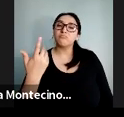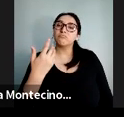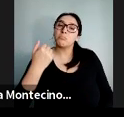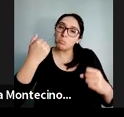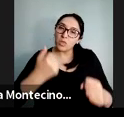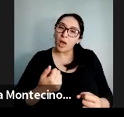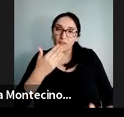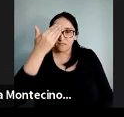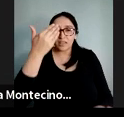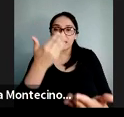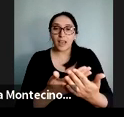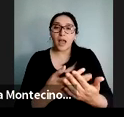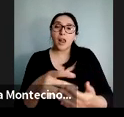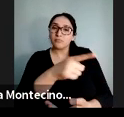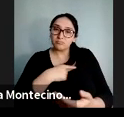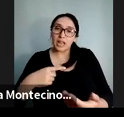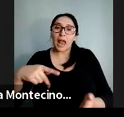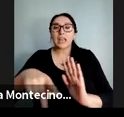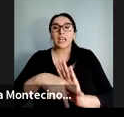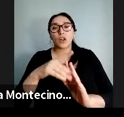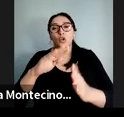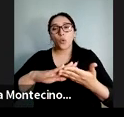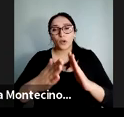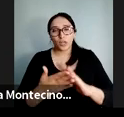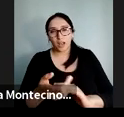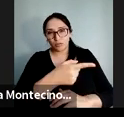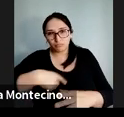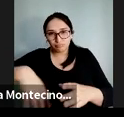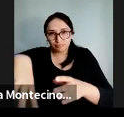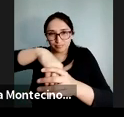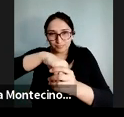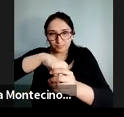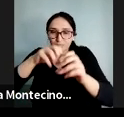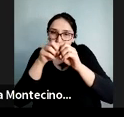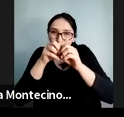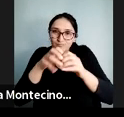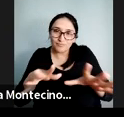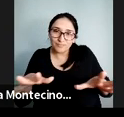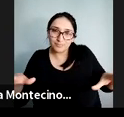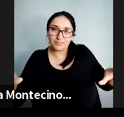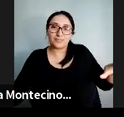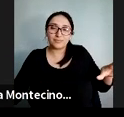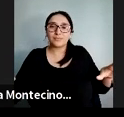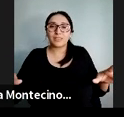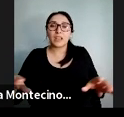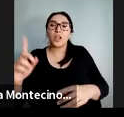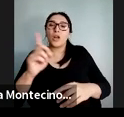enfrentar esto a nivel comunitario, que podamos descentralizarlo, que dejemos de ponerle